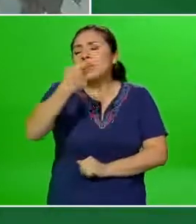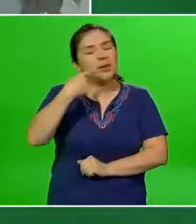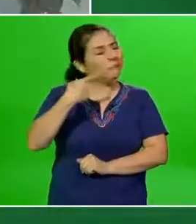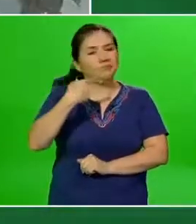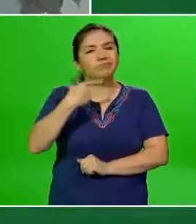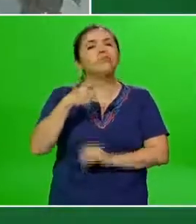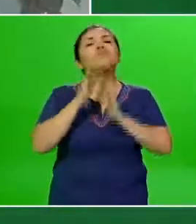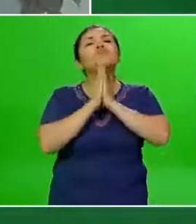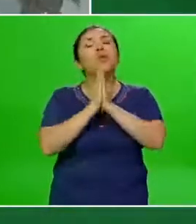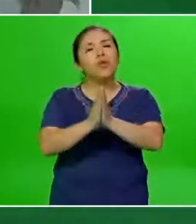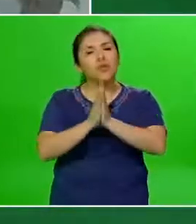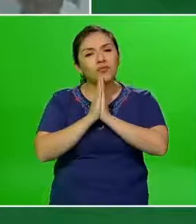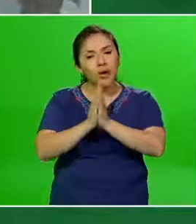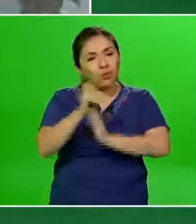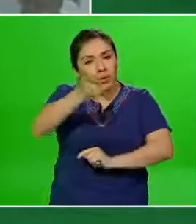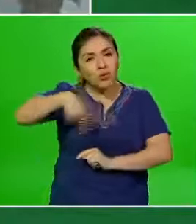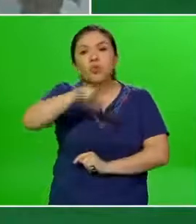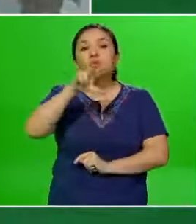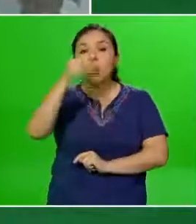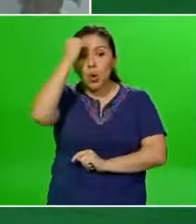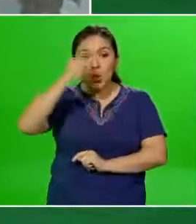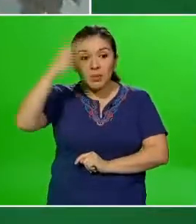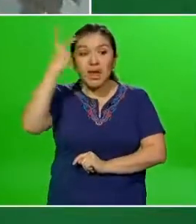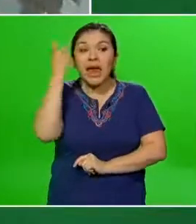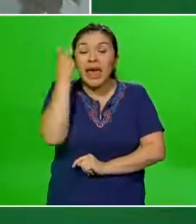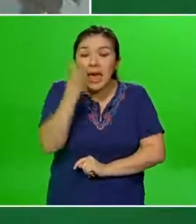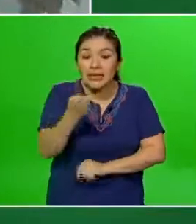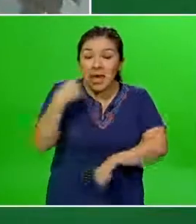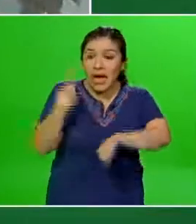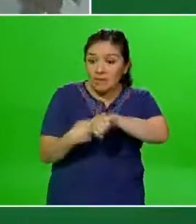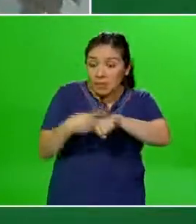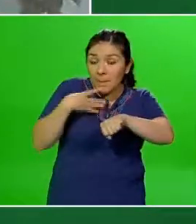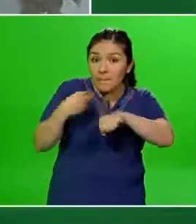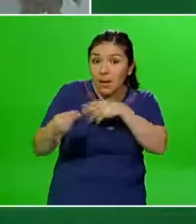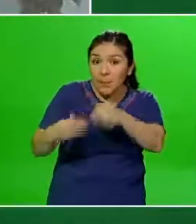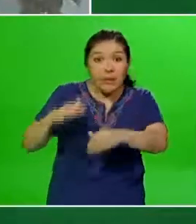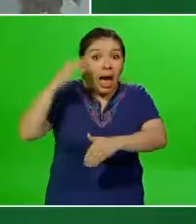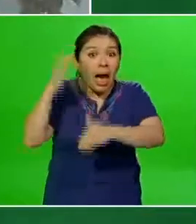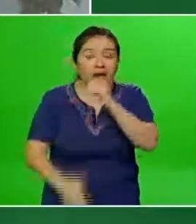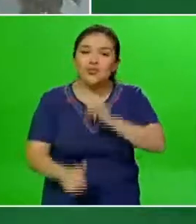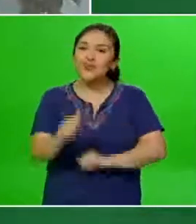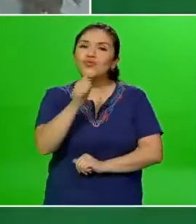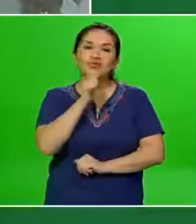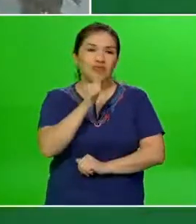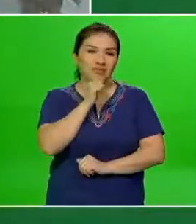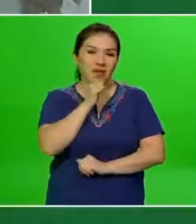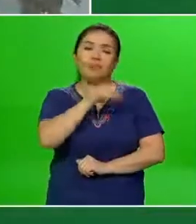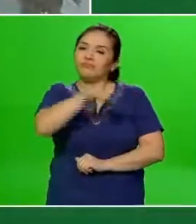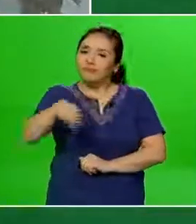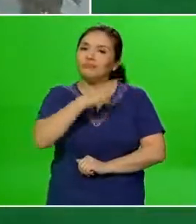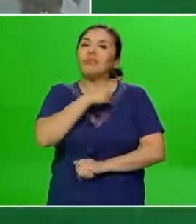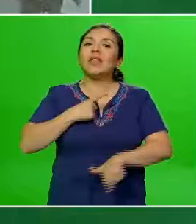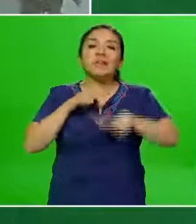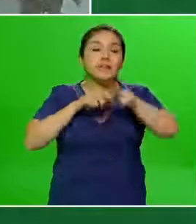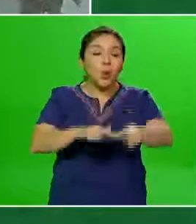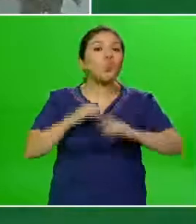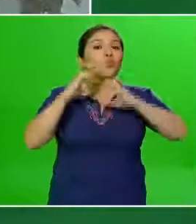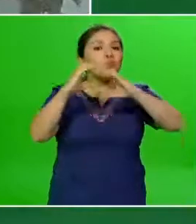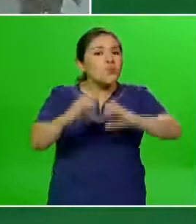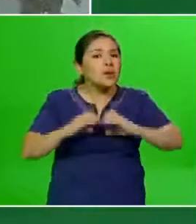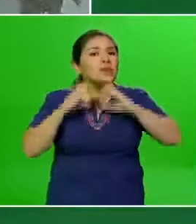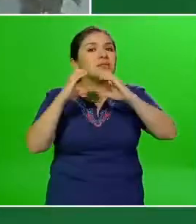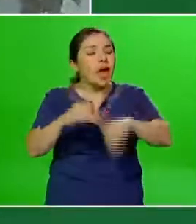favor, no olviden que esta epidemia no ha terminado y que debemos de seguir cuidando y